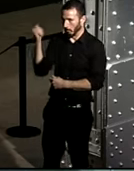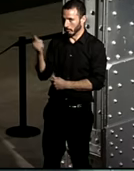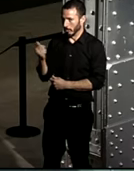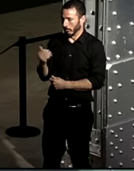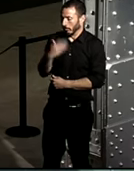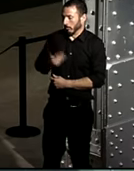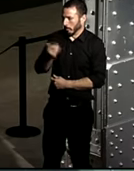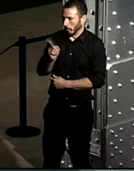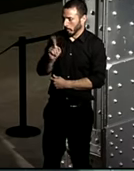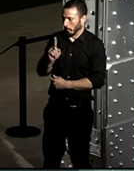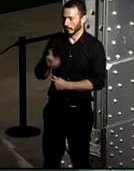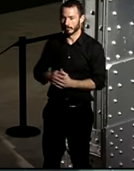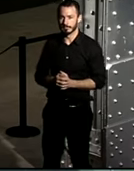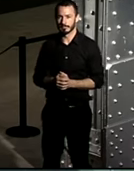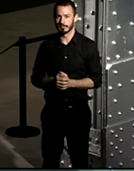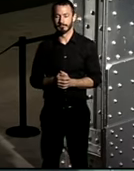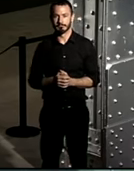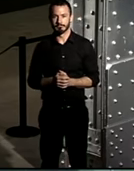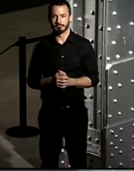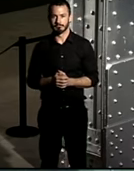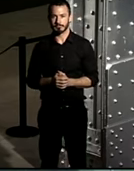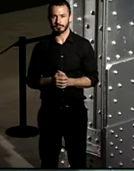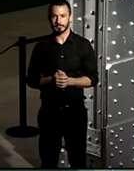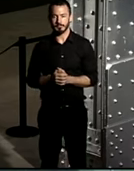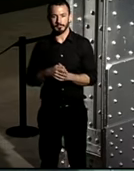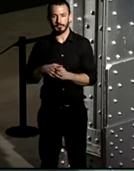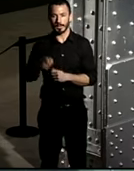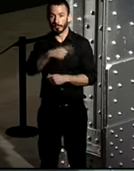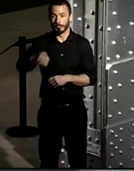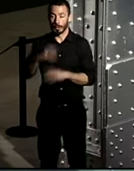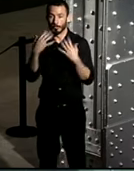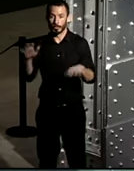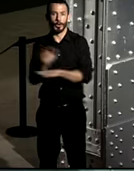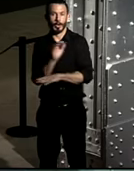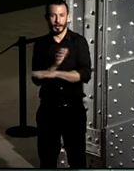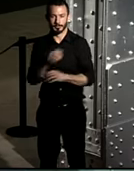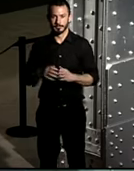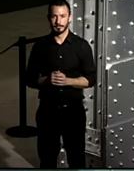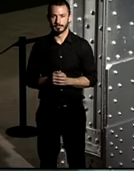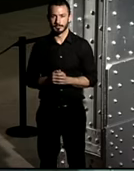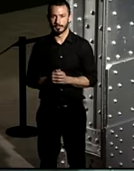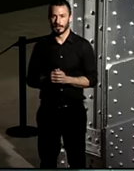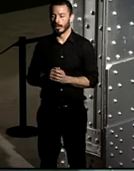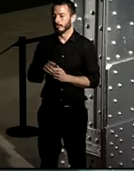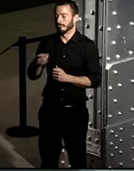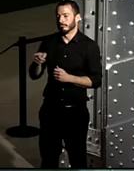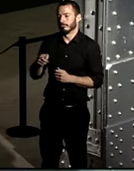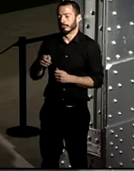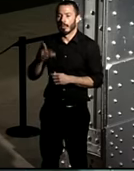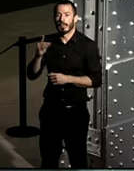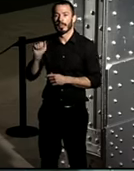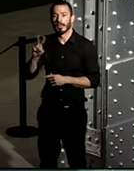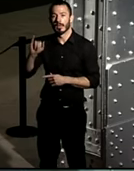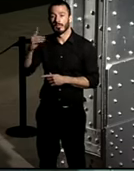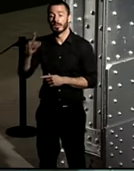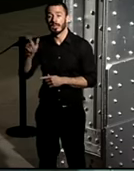para Prometemos buscarlo. remover heridas, pero depende, claro. Tú eres David Lynch y haces El hombre elefante